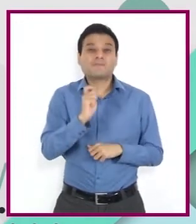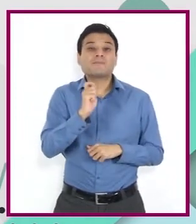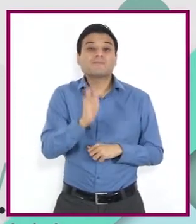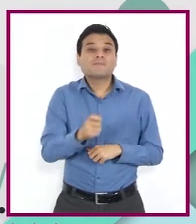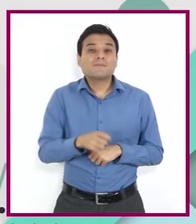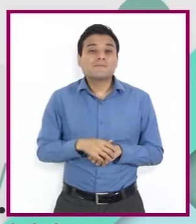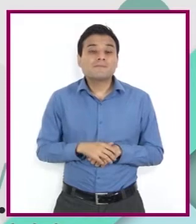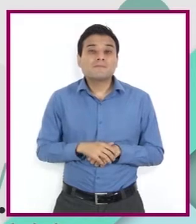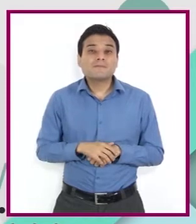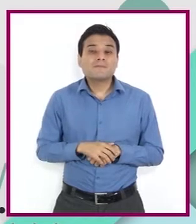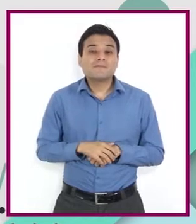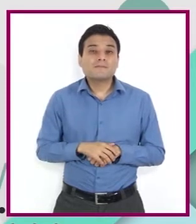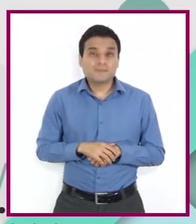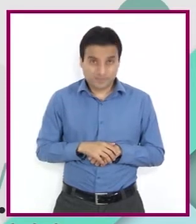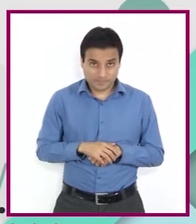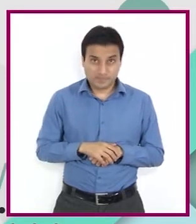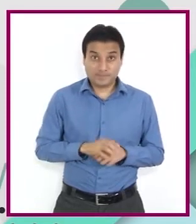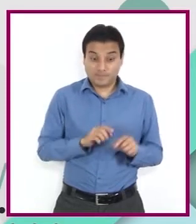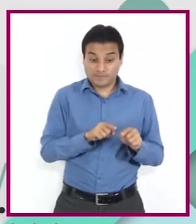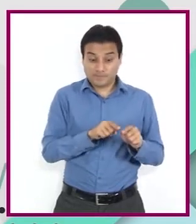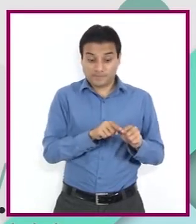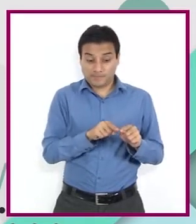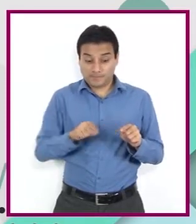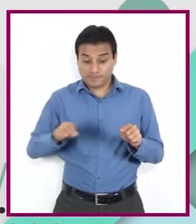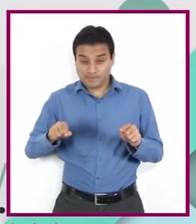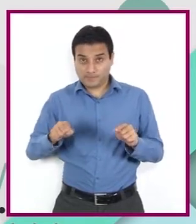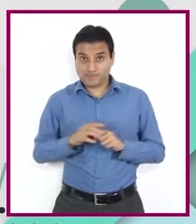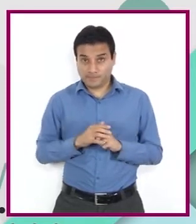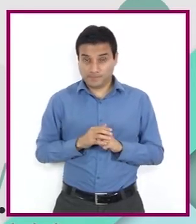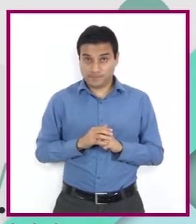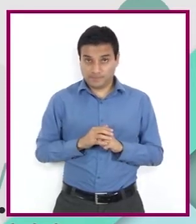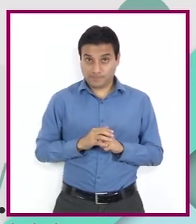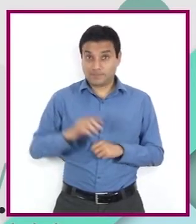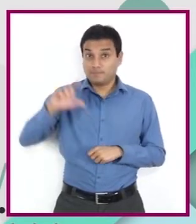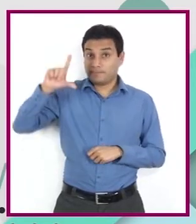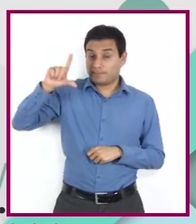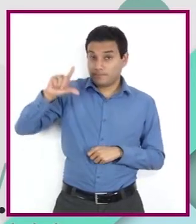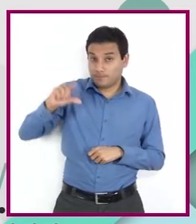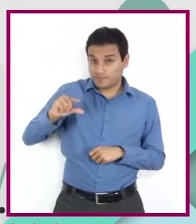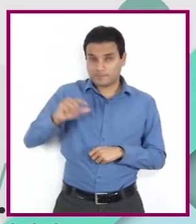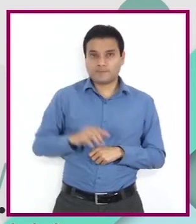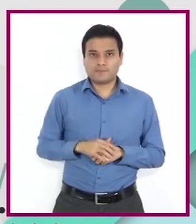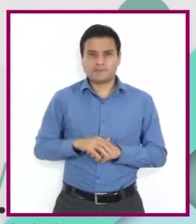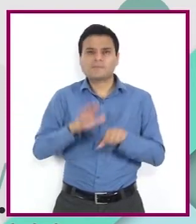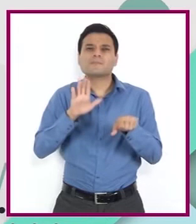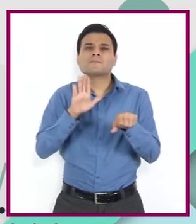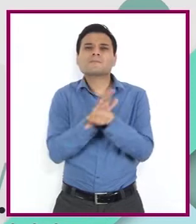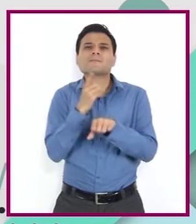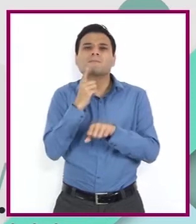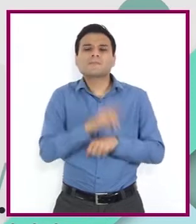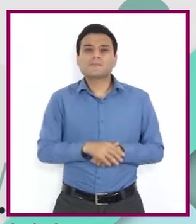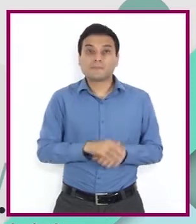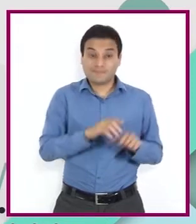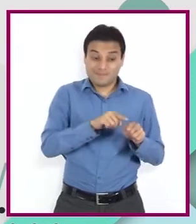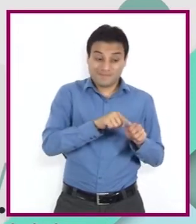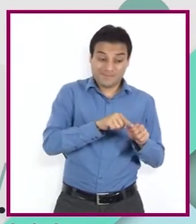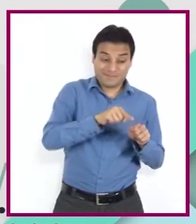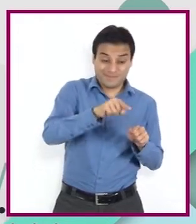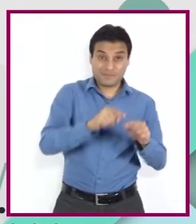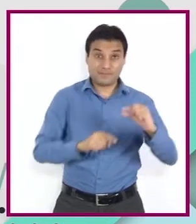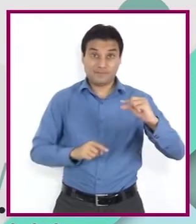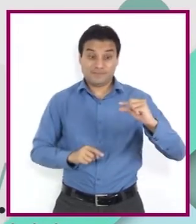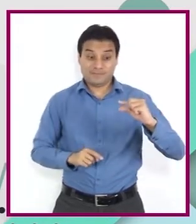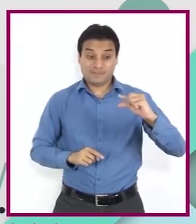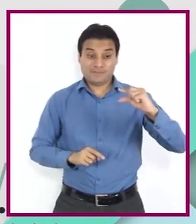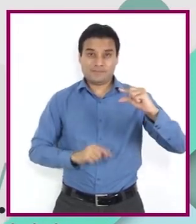es: la medida del largo del jardín disminuye, ya que al aumentar una de las cantidades, la otra cantidad deberá